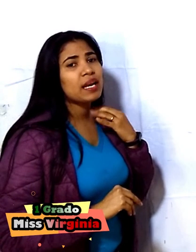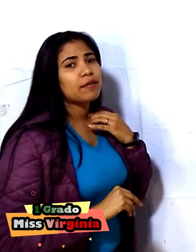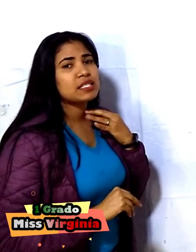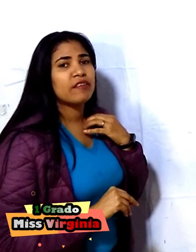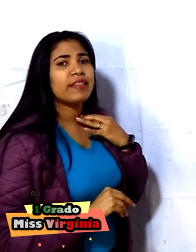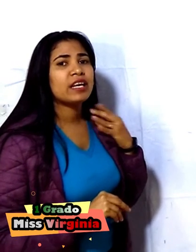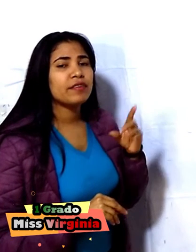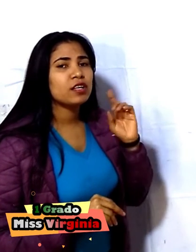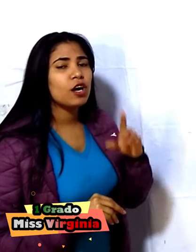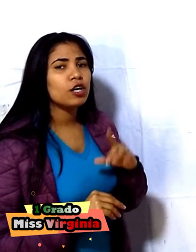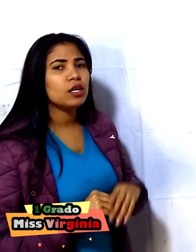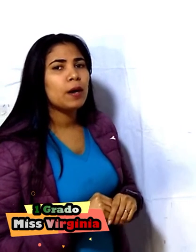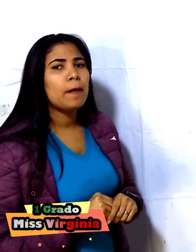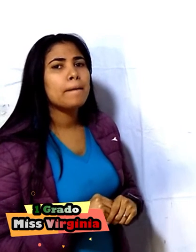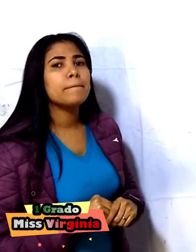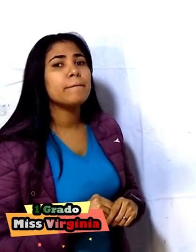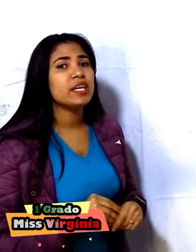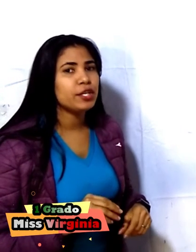Estas palabras se deben escribir con